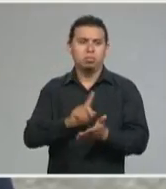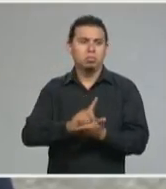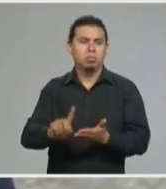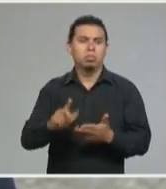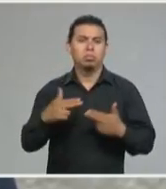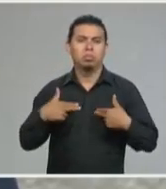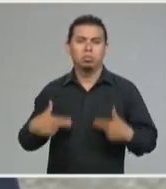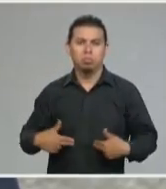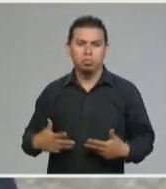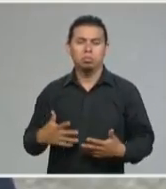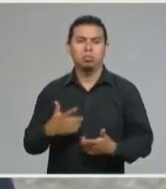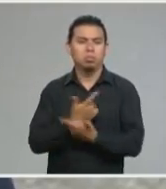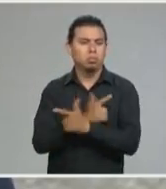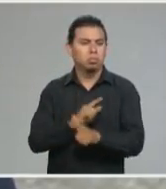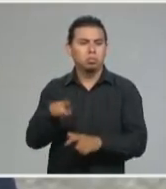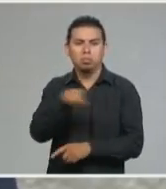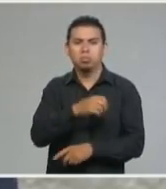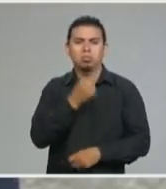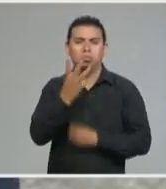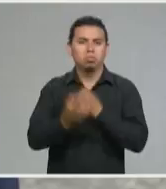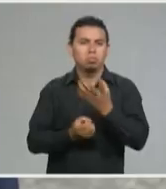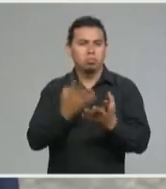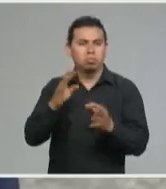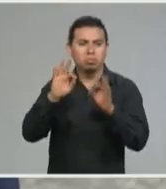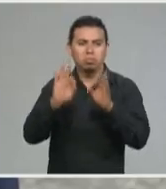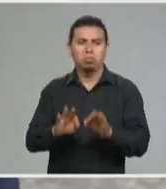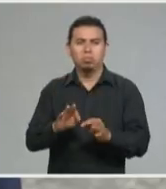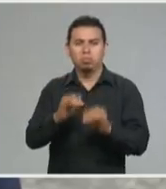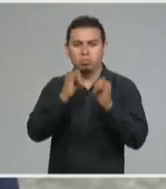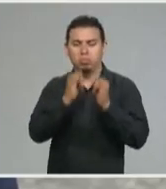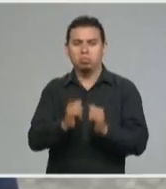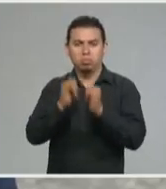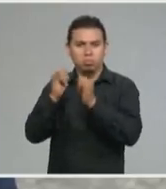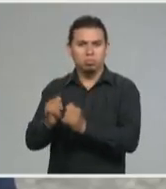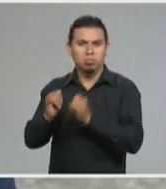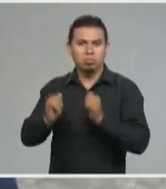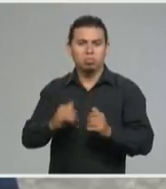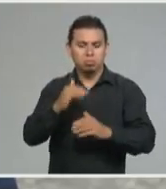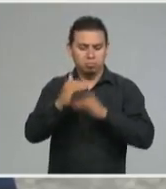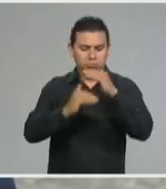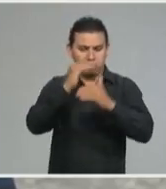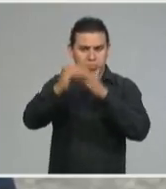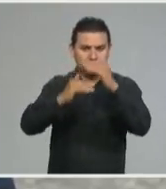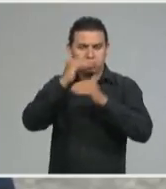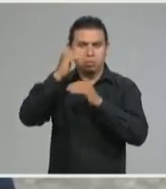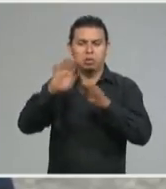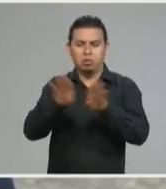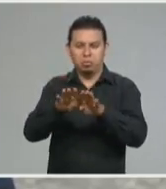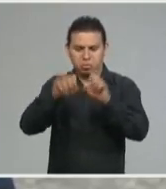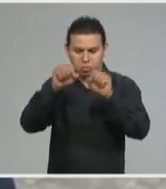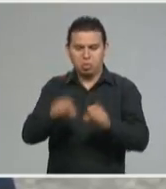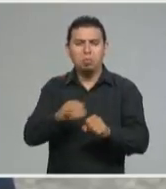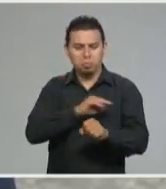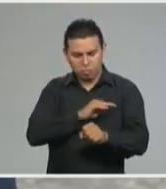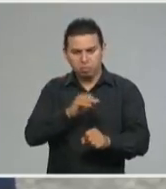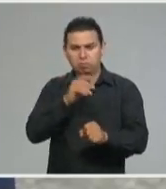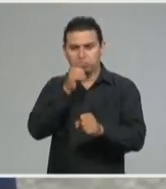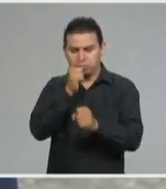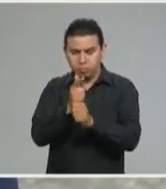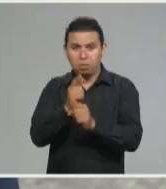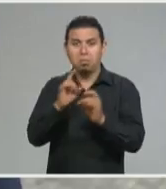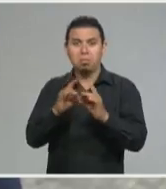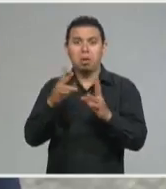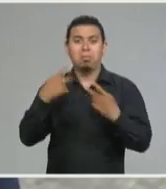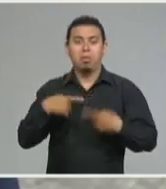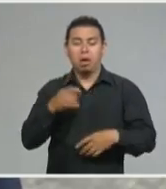humanos, la libertad de expresión y las garantías individuales y el protocolo de seguridad que se debe llevar cuando algún